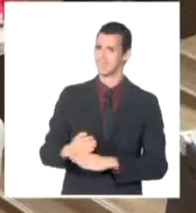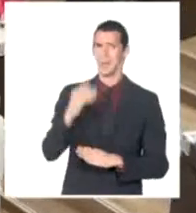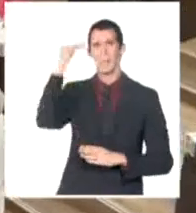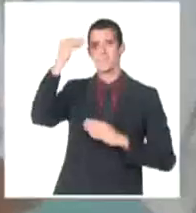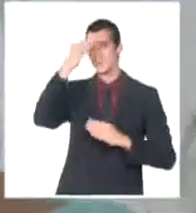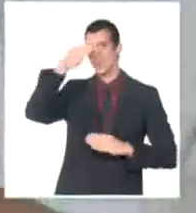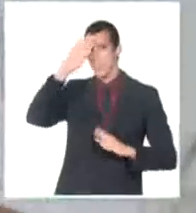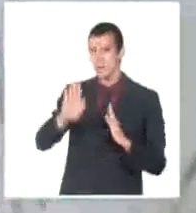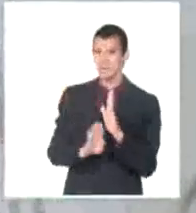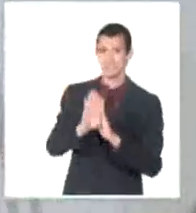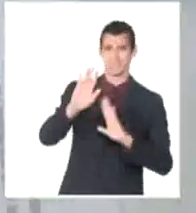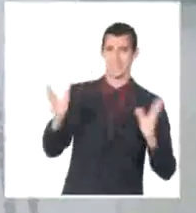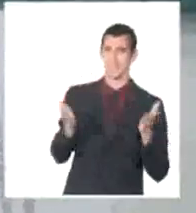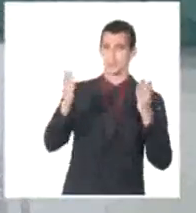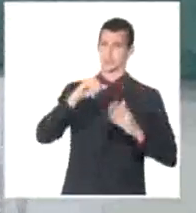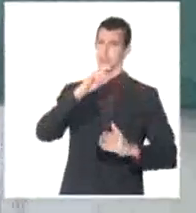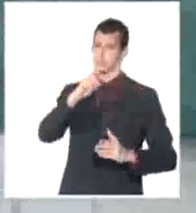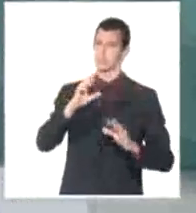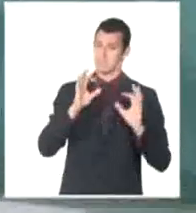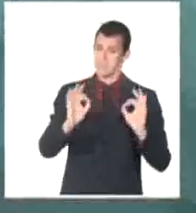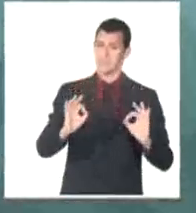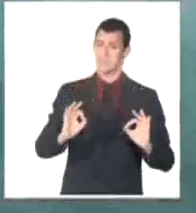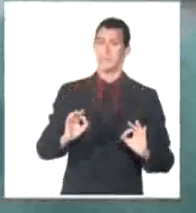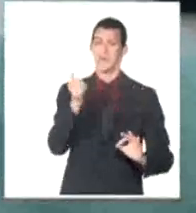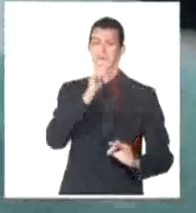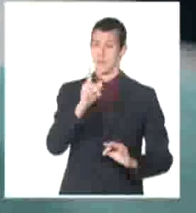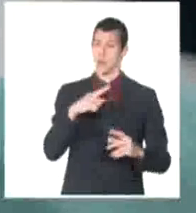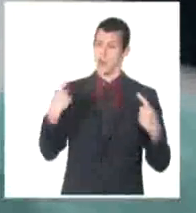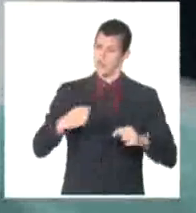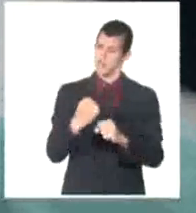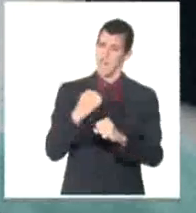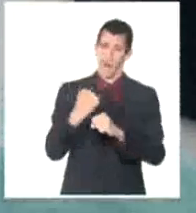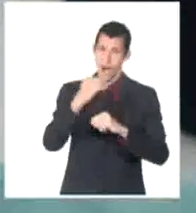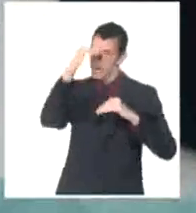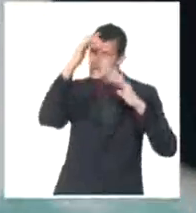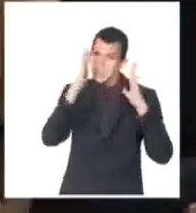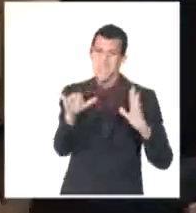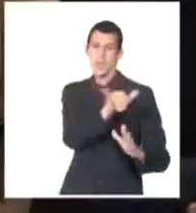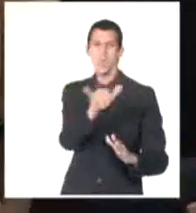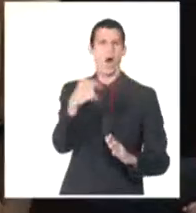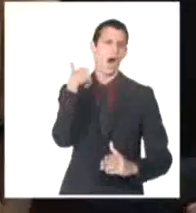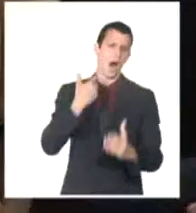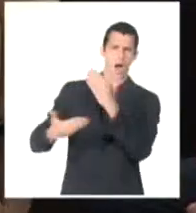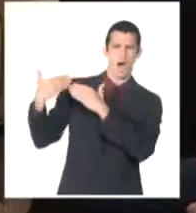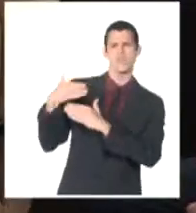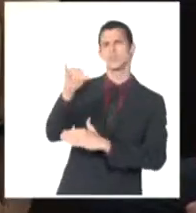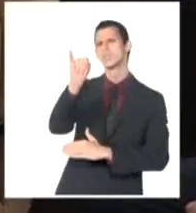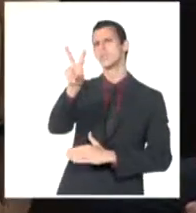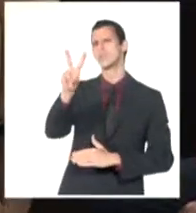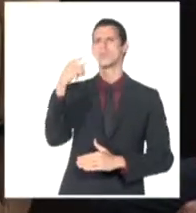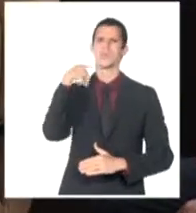las conquistas de la revolución, del mismo modo en que se hizo en Girón hace exactamente